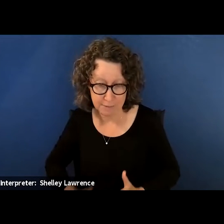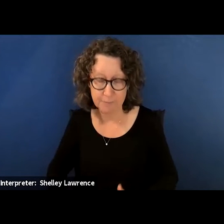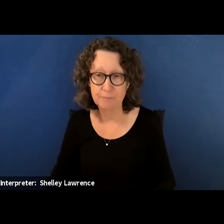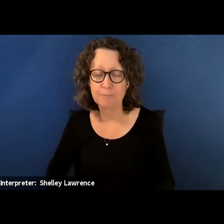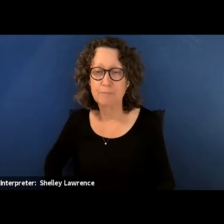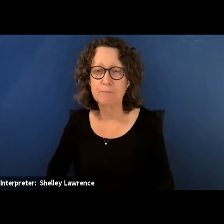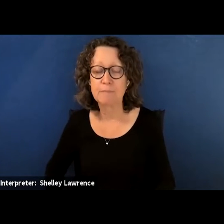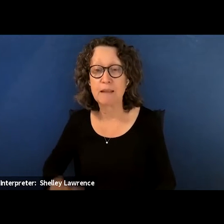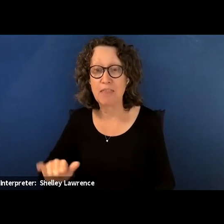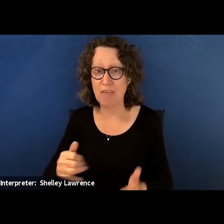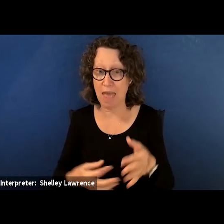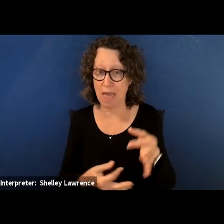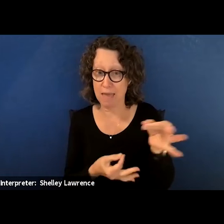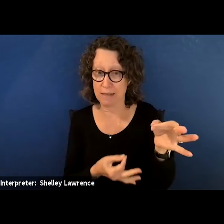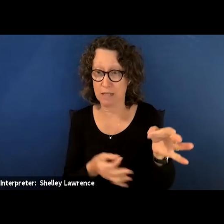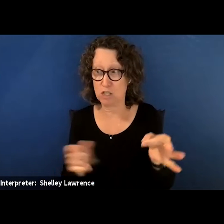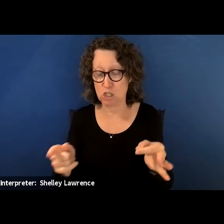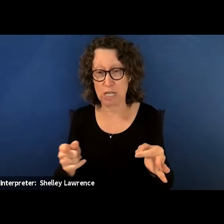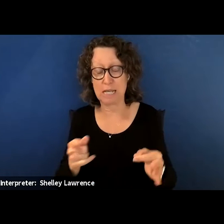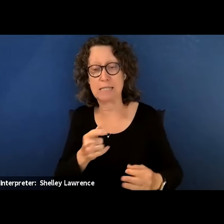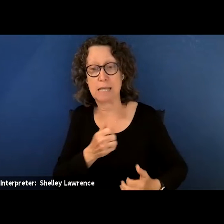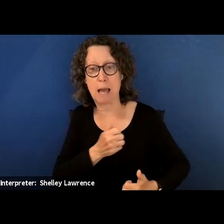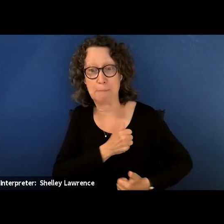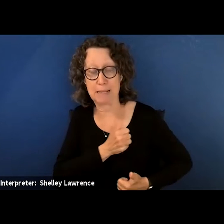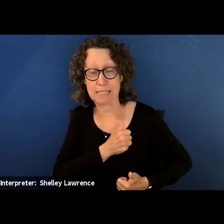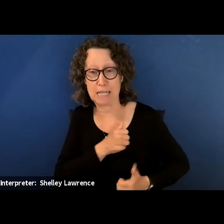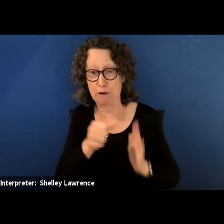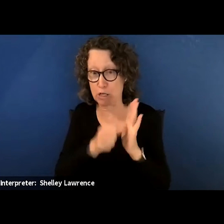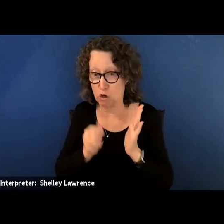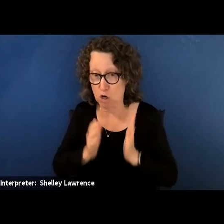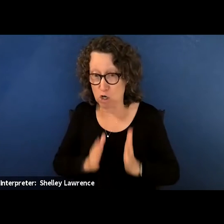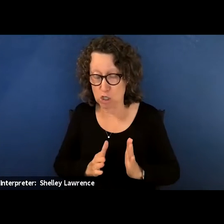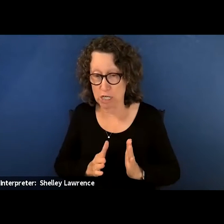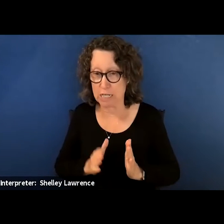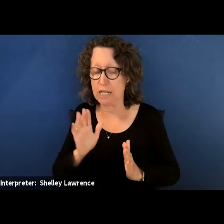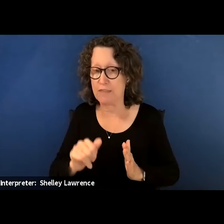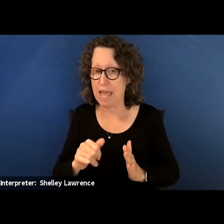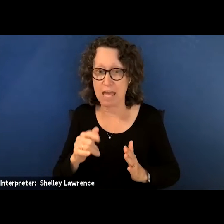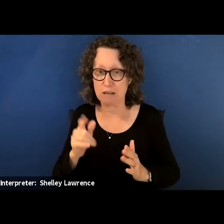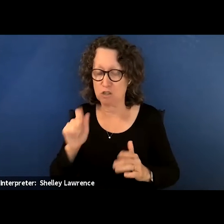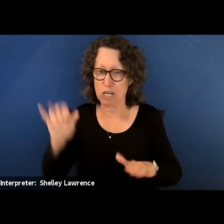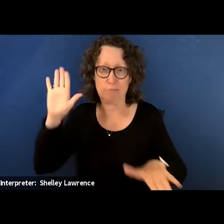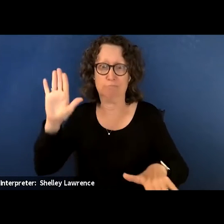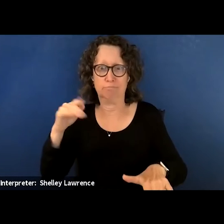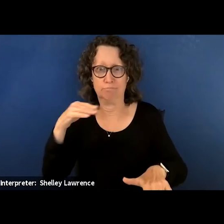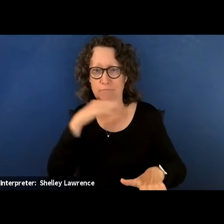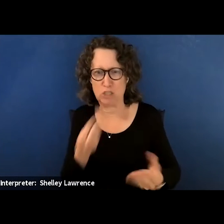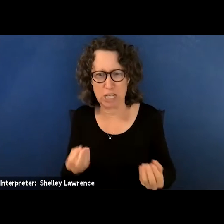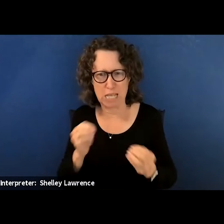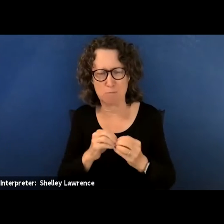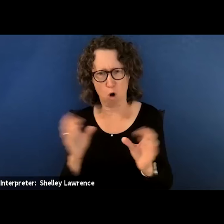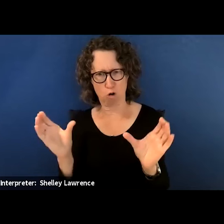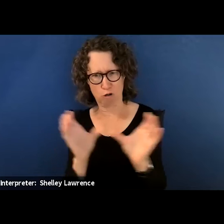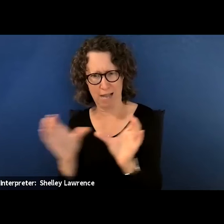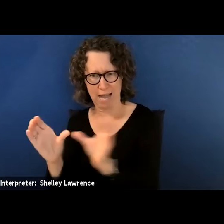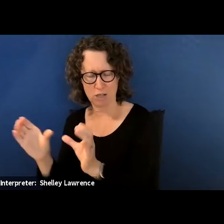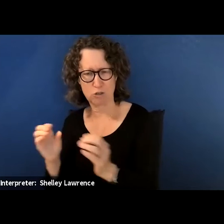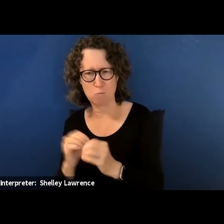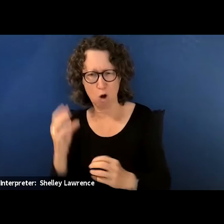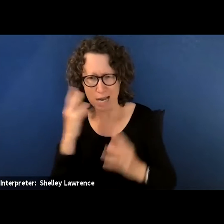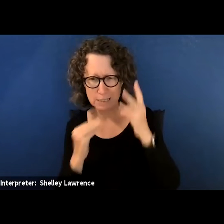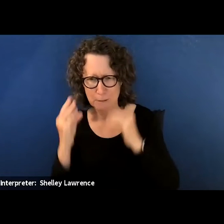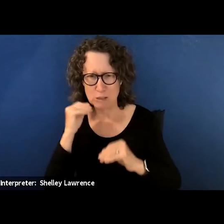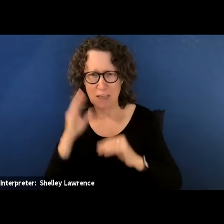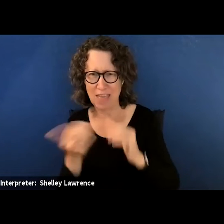pilotos militares. Ella es cirujana militar y lo hizo bajo pena de perjurio.